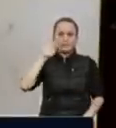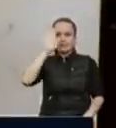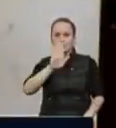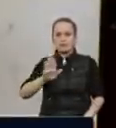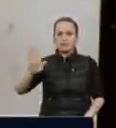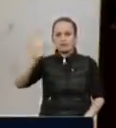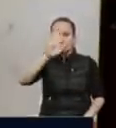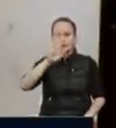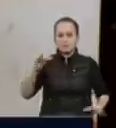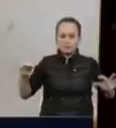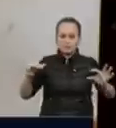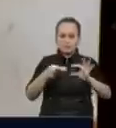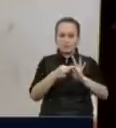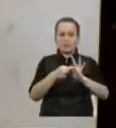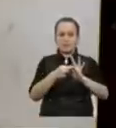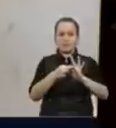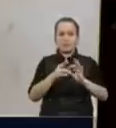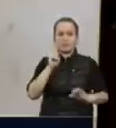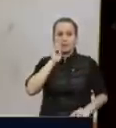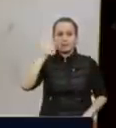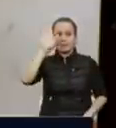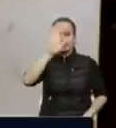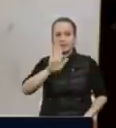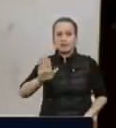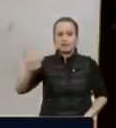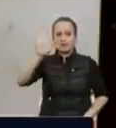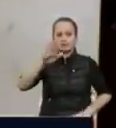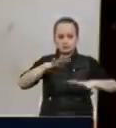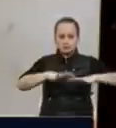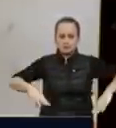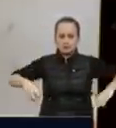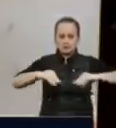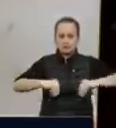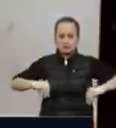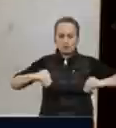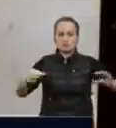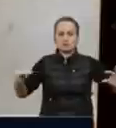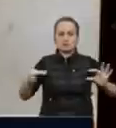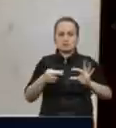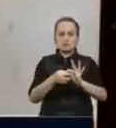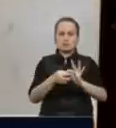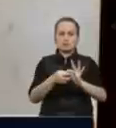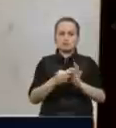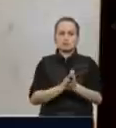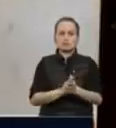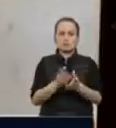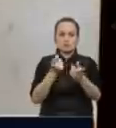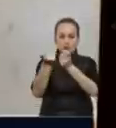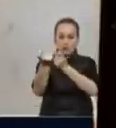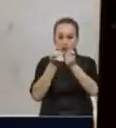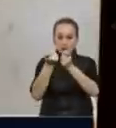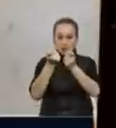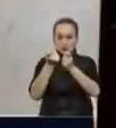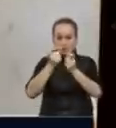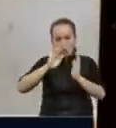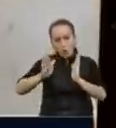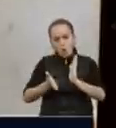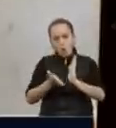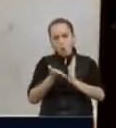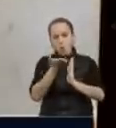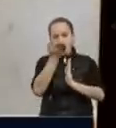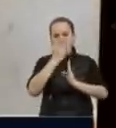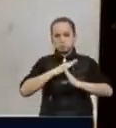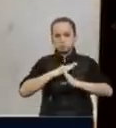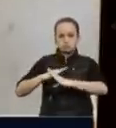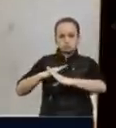la articulación de la nación y el territorio, la estrategia para avanzar en la